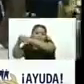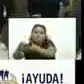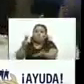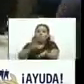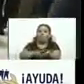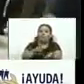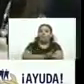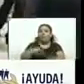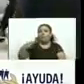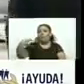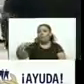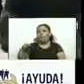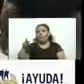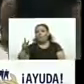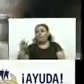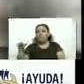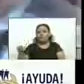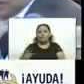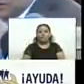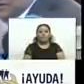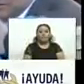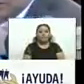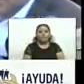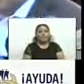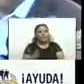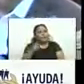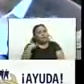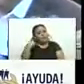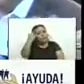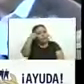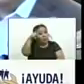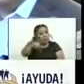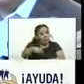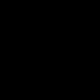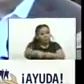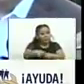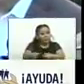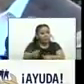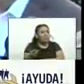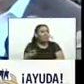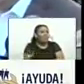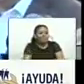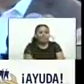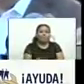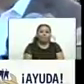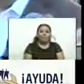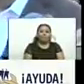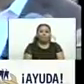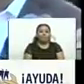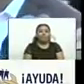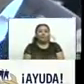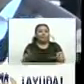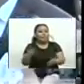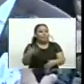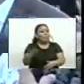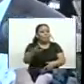H2A a Estados Unidos. Nos proyectamos que en el mes de diciembre vamos a enviar un promedio 150-200